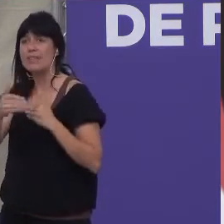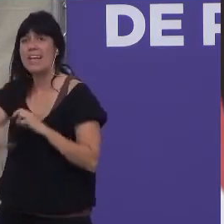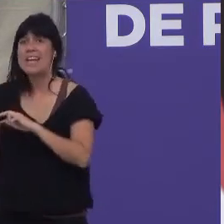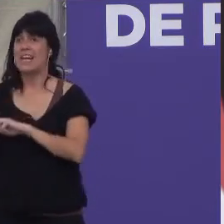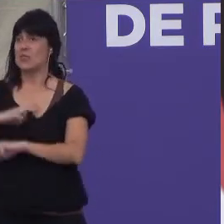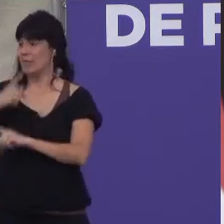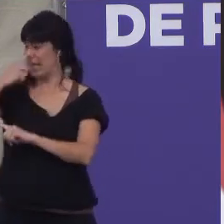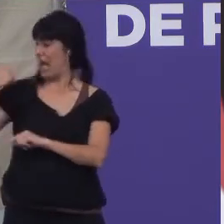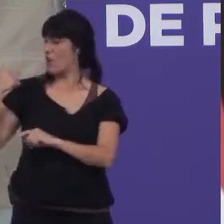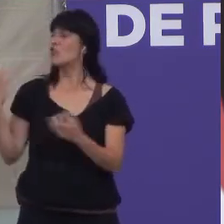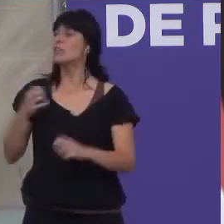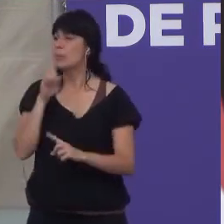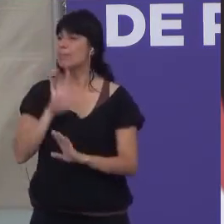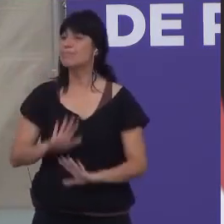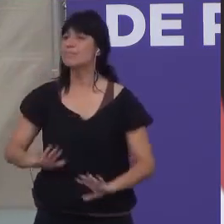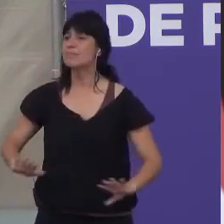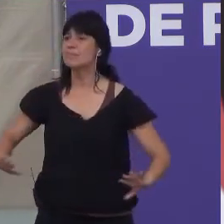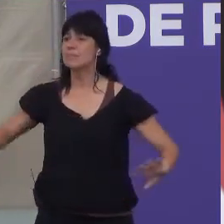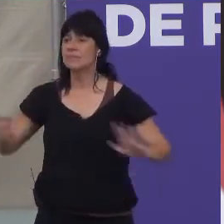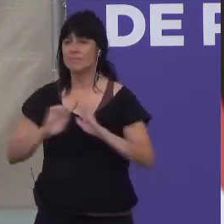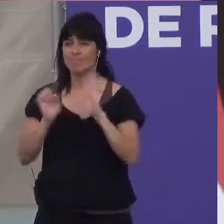estos últimos años un silencio absoluto.